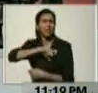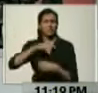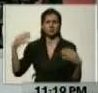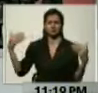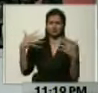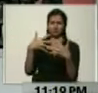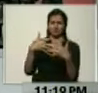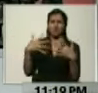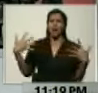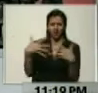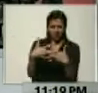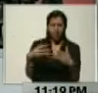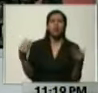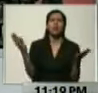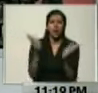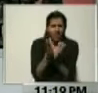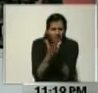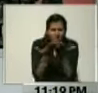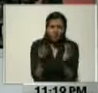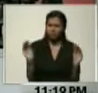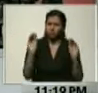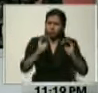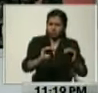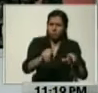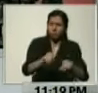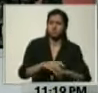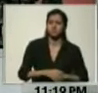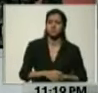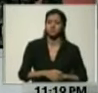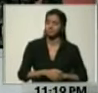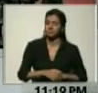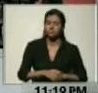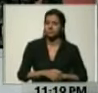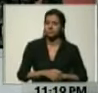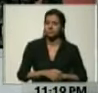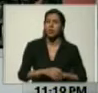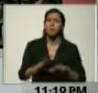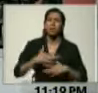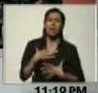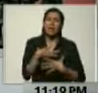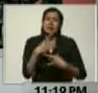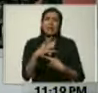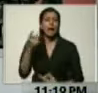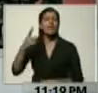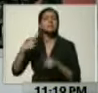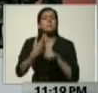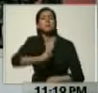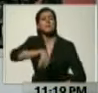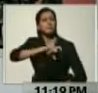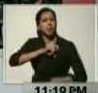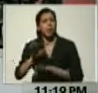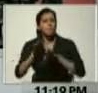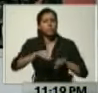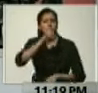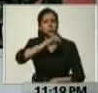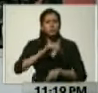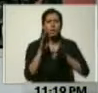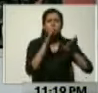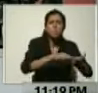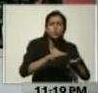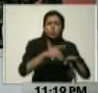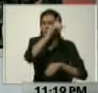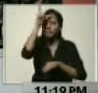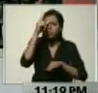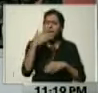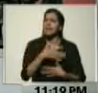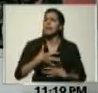día español, que son utilizadas como adjetivos calificativos. ¿Por qué tanto interés de Felipillo González en apadrinar a Leopoldo López? ¿Qué busca